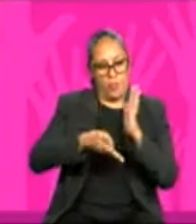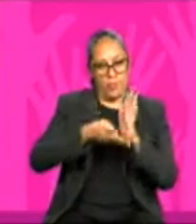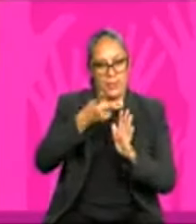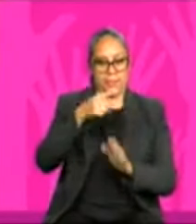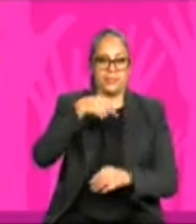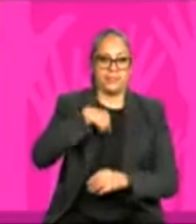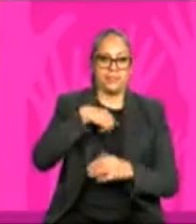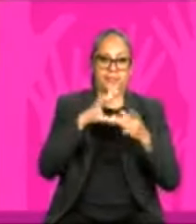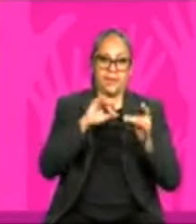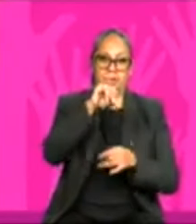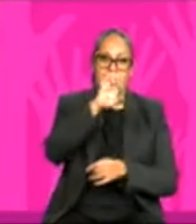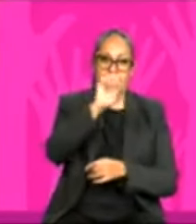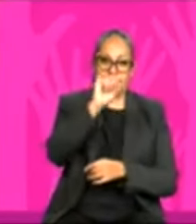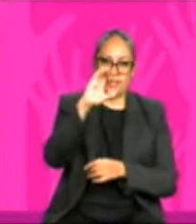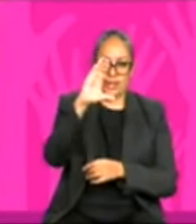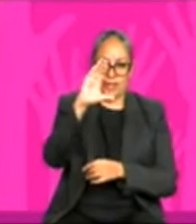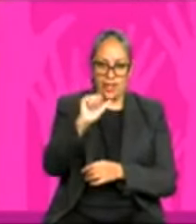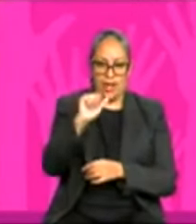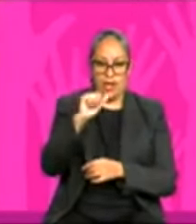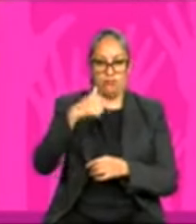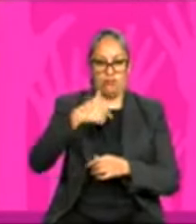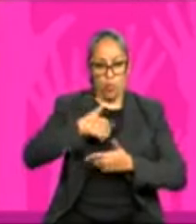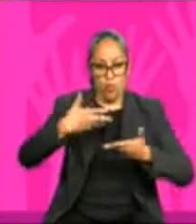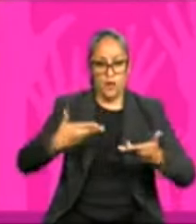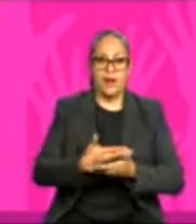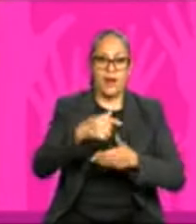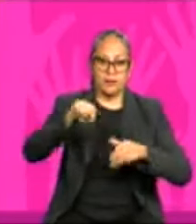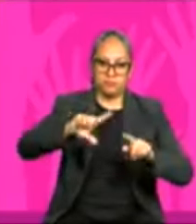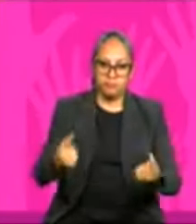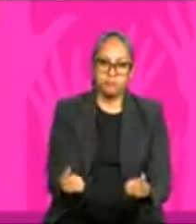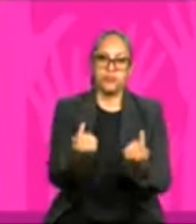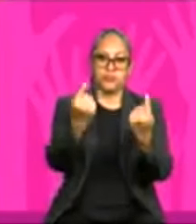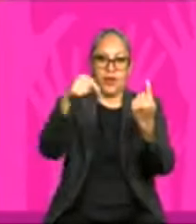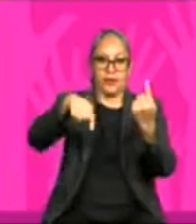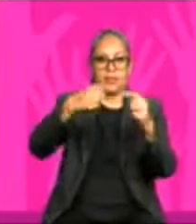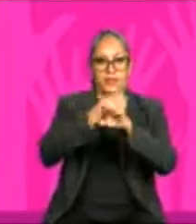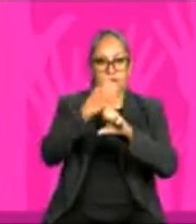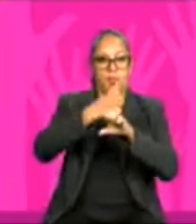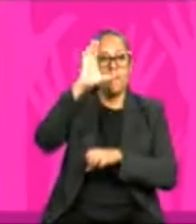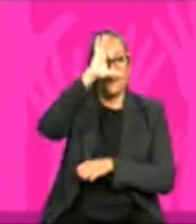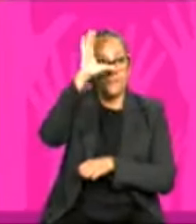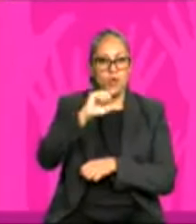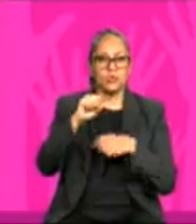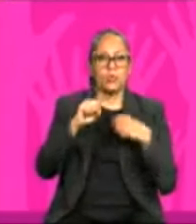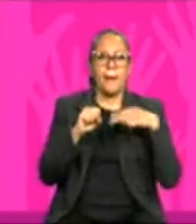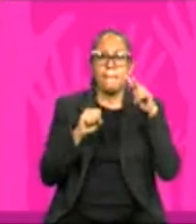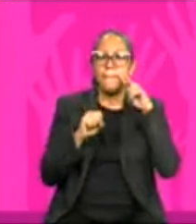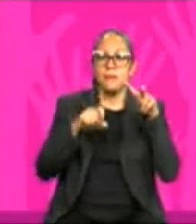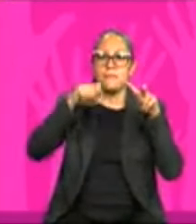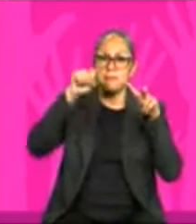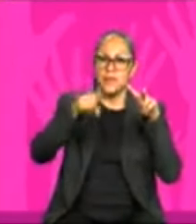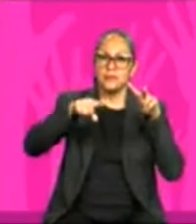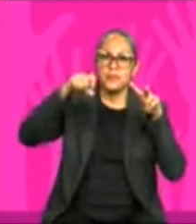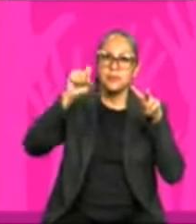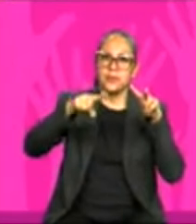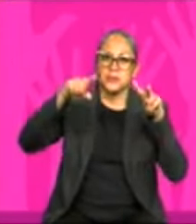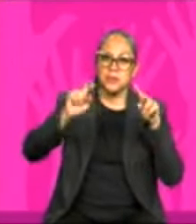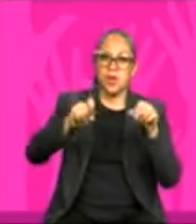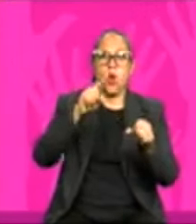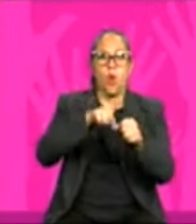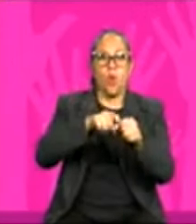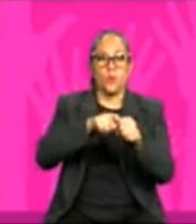morelense que nací y crecí aquí, en este bello estado, viendo cómo los mismos colores de siempre saqueaban